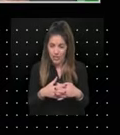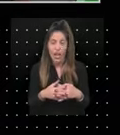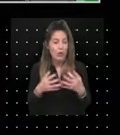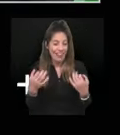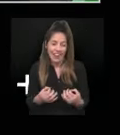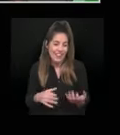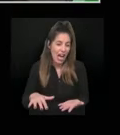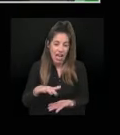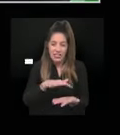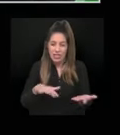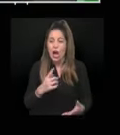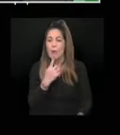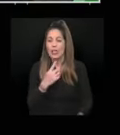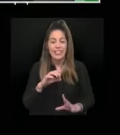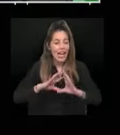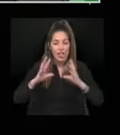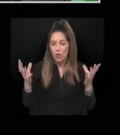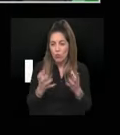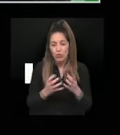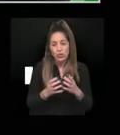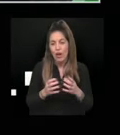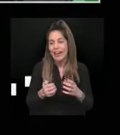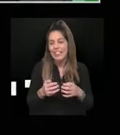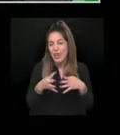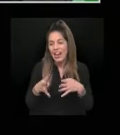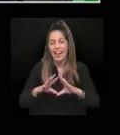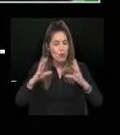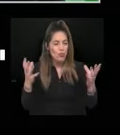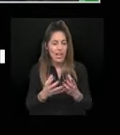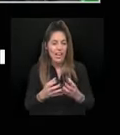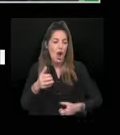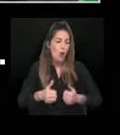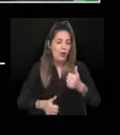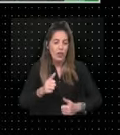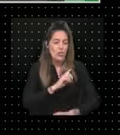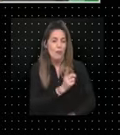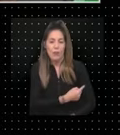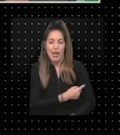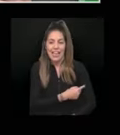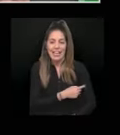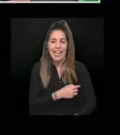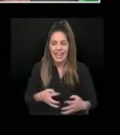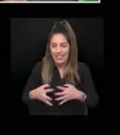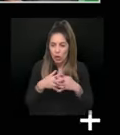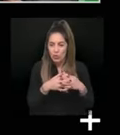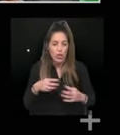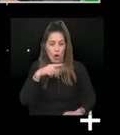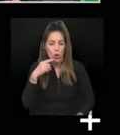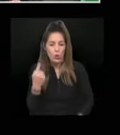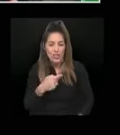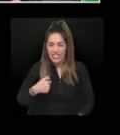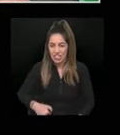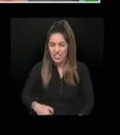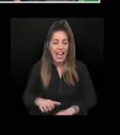realidad geopolítica y en un mundo en que estamos prácticamente en una guerra mundial, en una lucha por la hegemonía entre Estados Unidos, Rusia, China, Ecuador